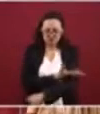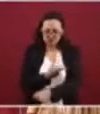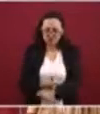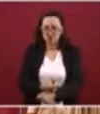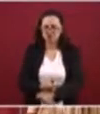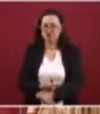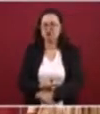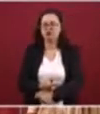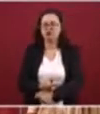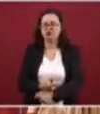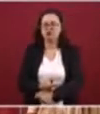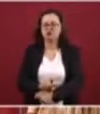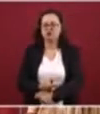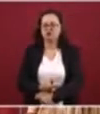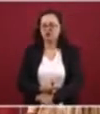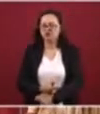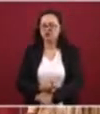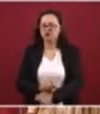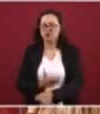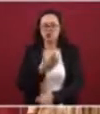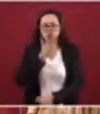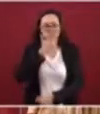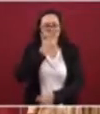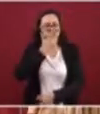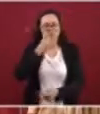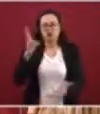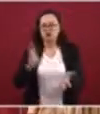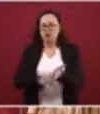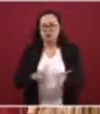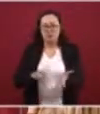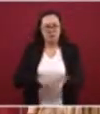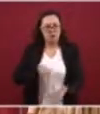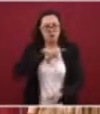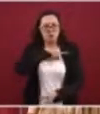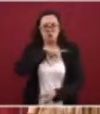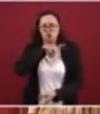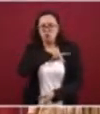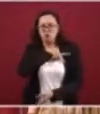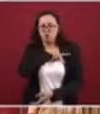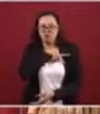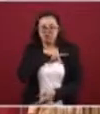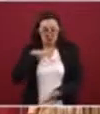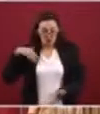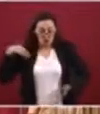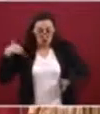honestidad, que es lo más valioso que tengo en la vida,